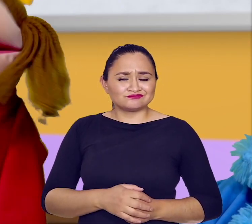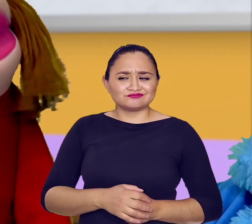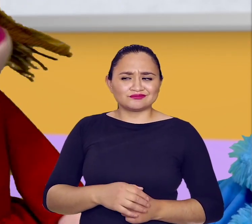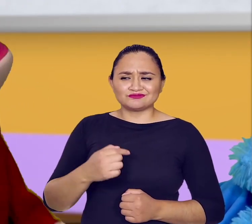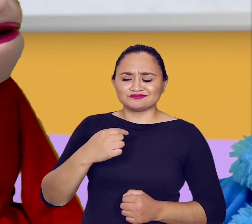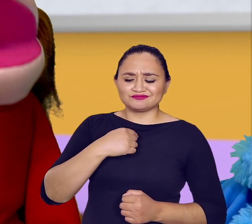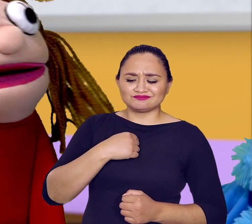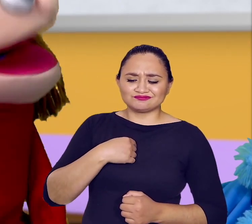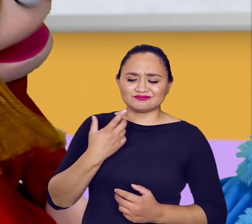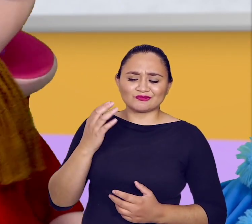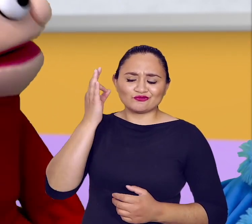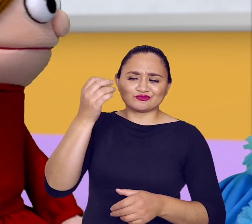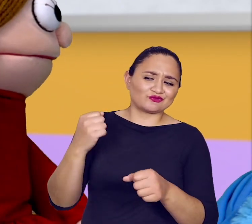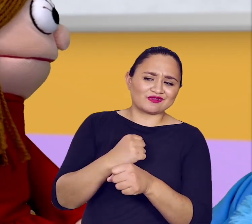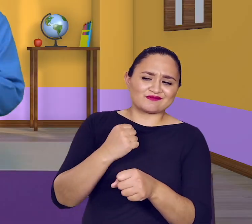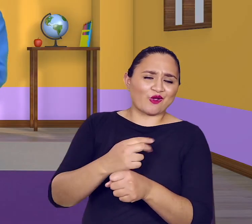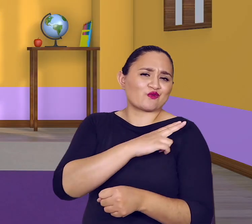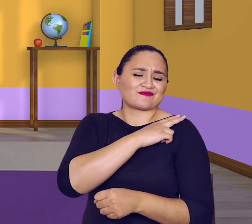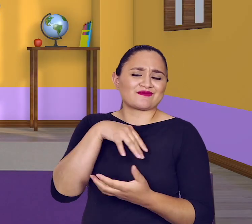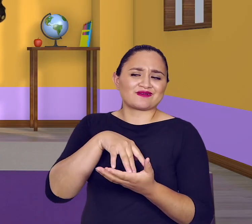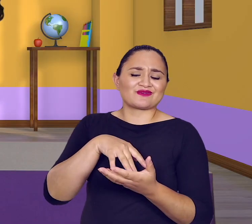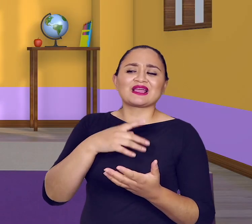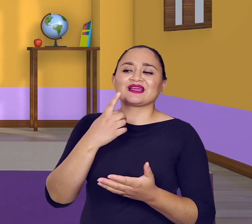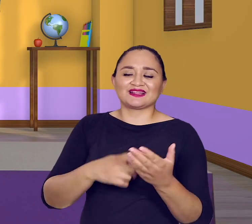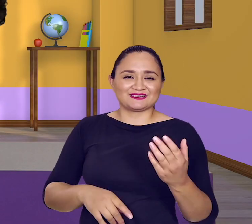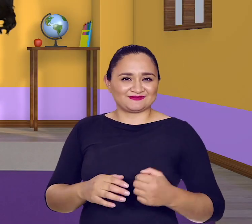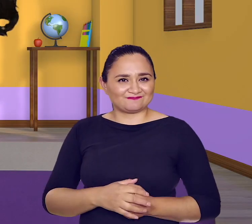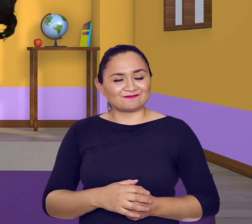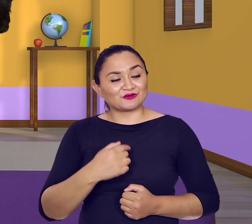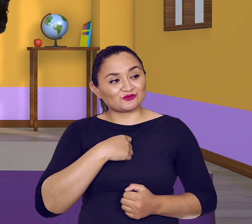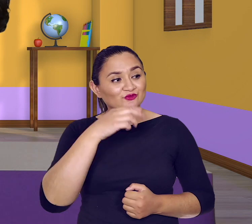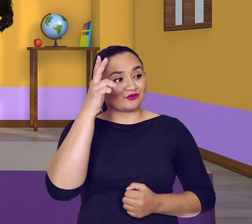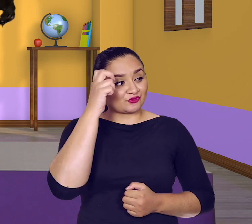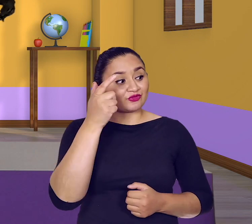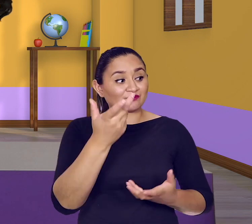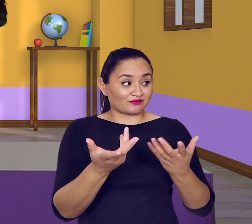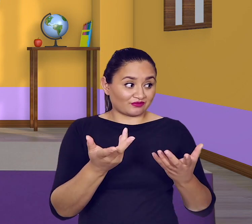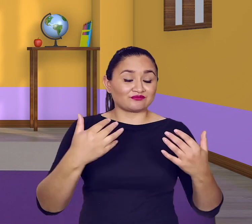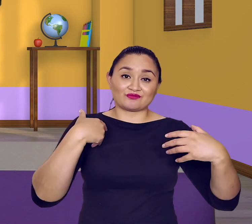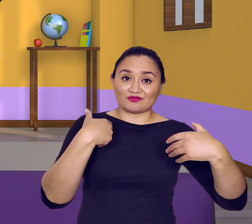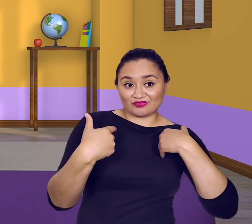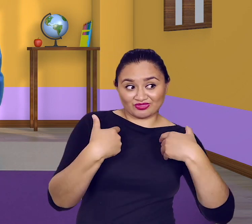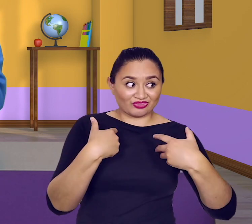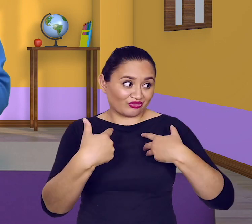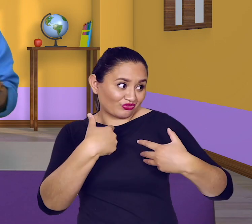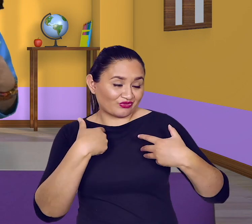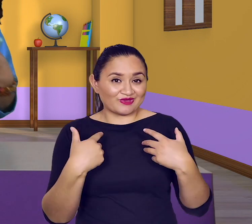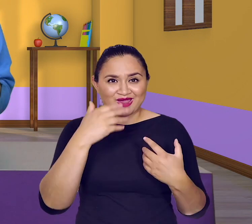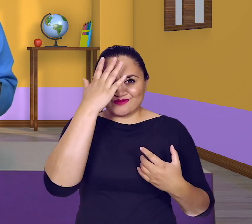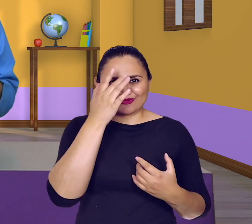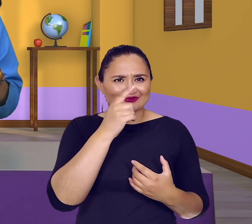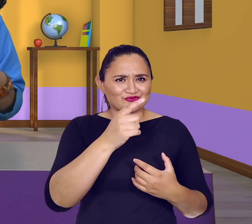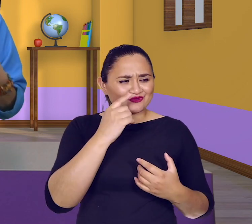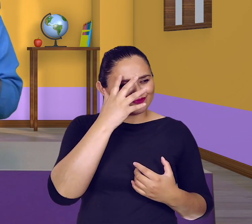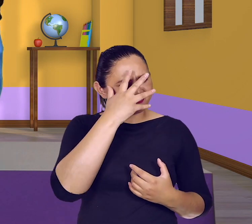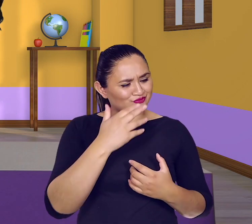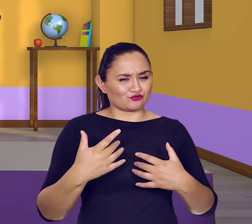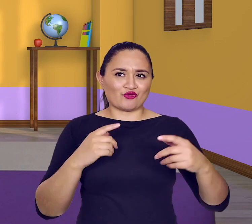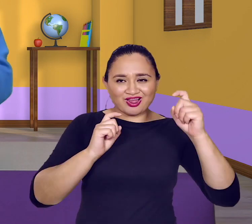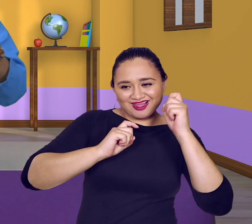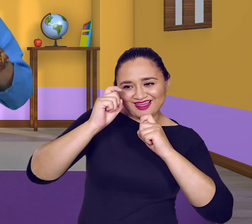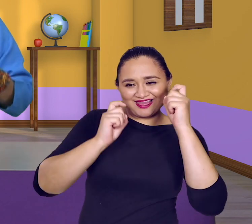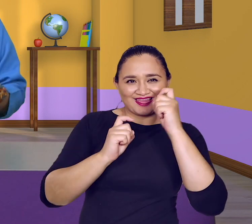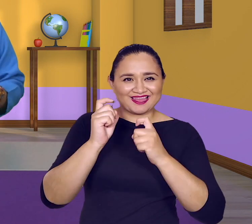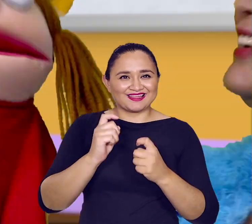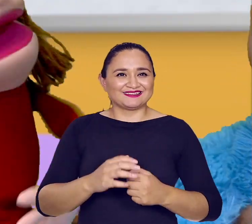profesión crees que me quede bien yo creo que también puedes ser actriz porque tienes ese lindo carisma ese